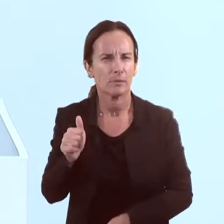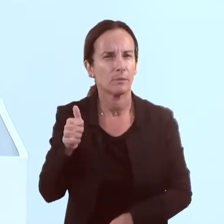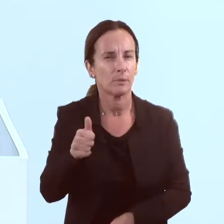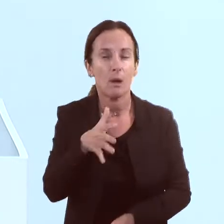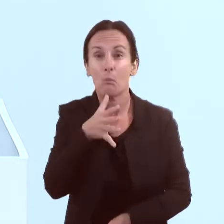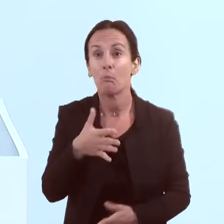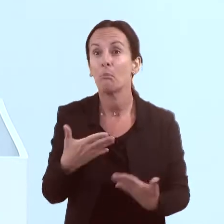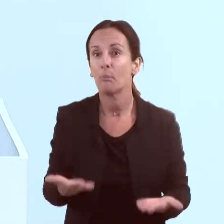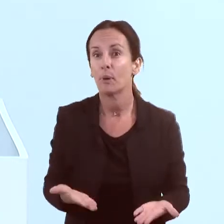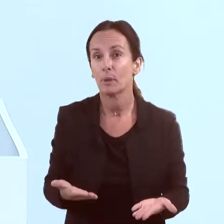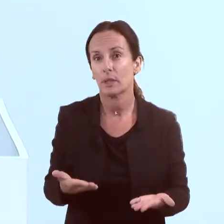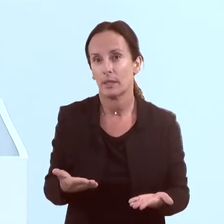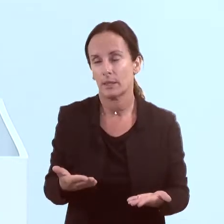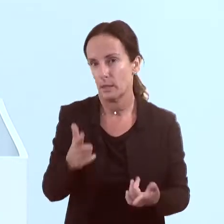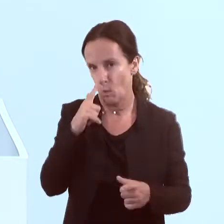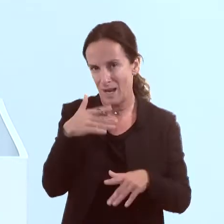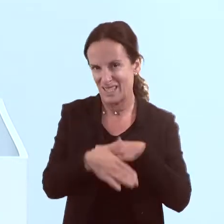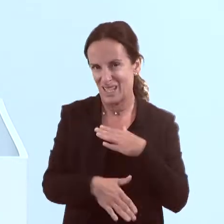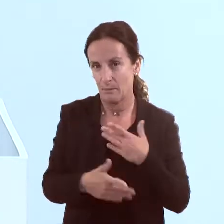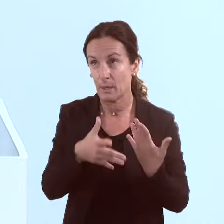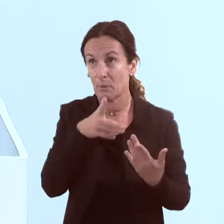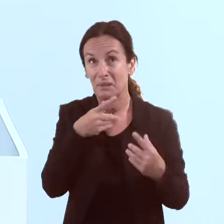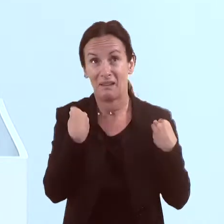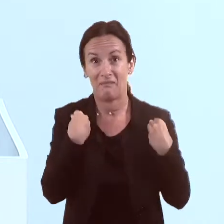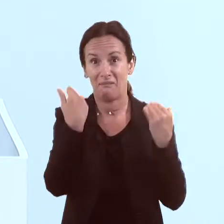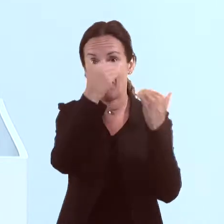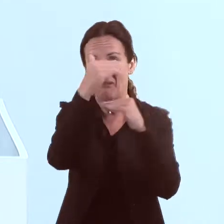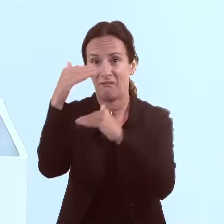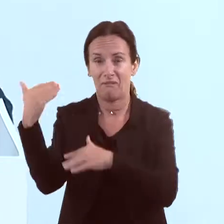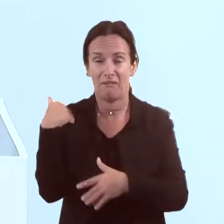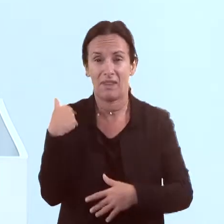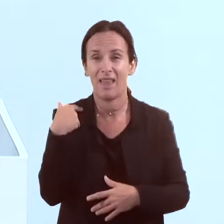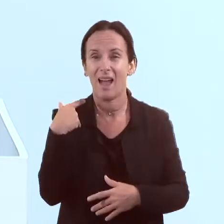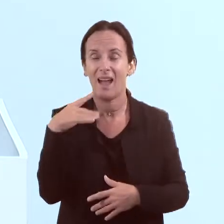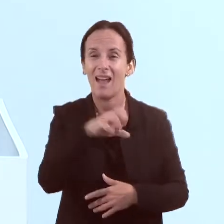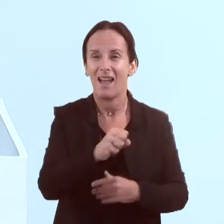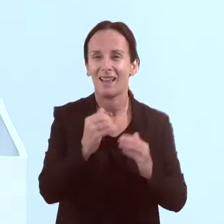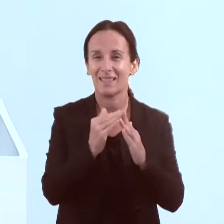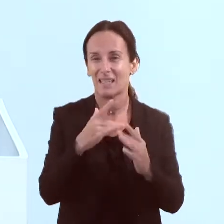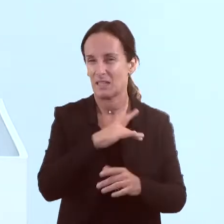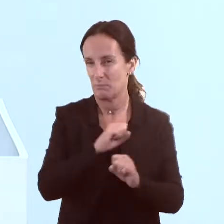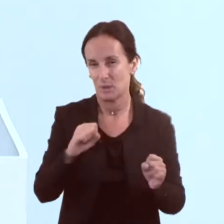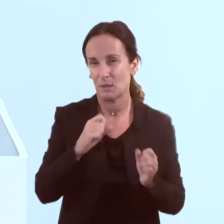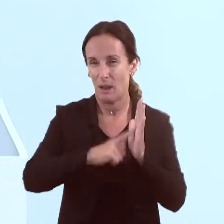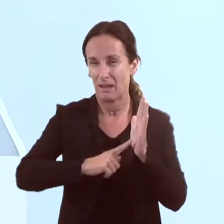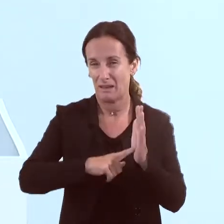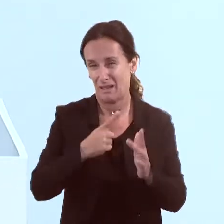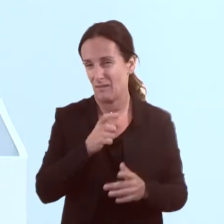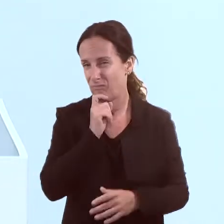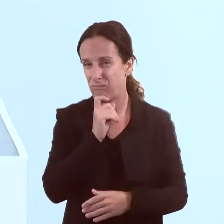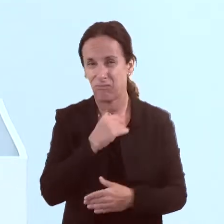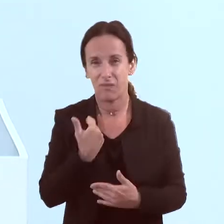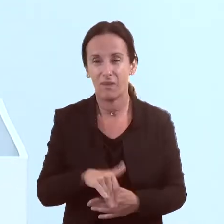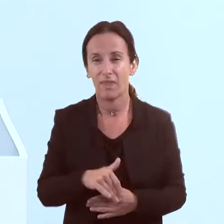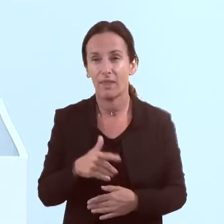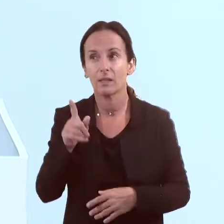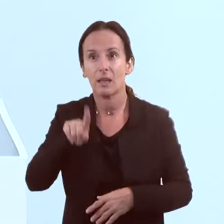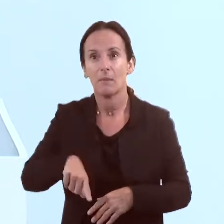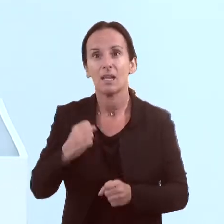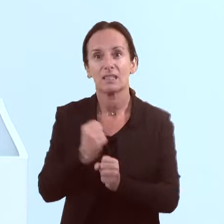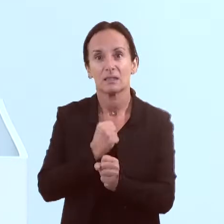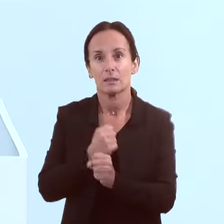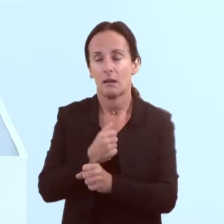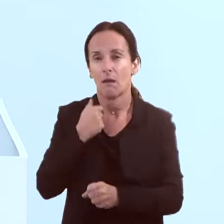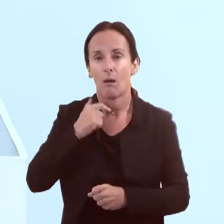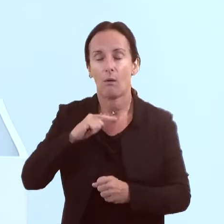a la vivienda, la falta de un parque público de vivienda asequible, la precariedad laboral y el propio sistema de atención al sinhogarismo,